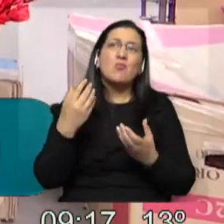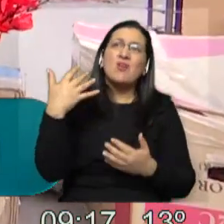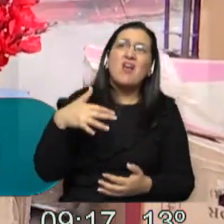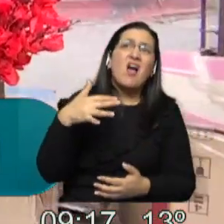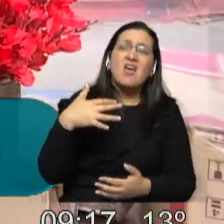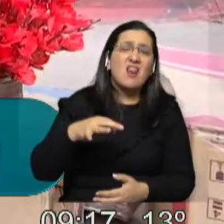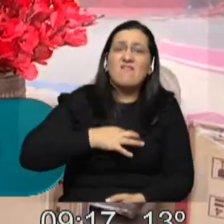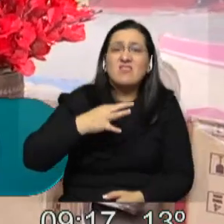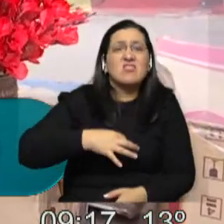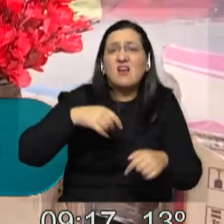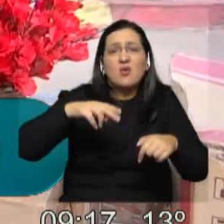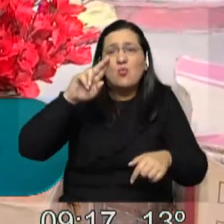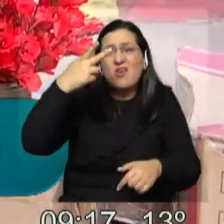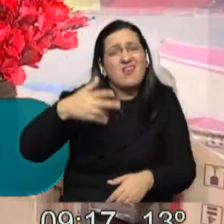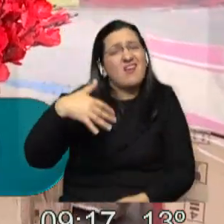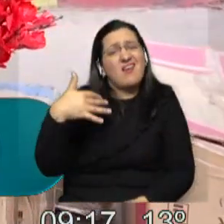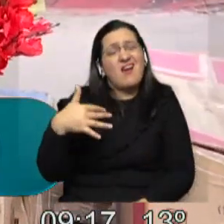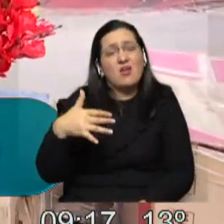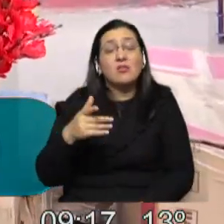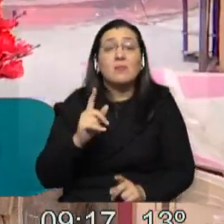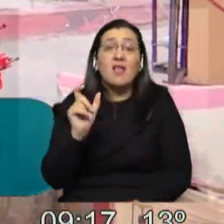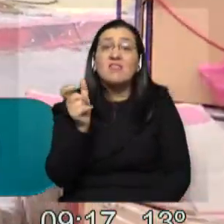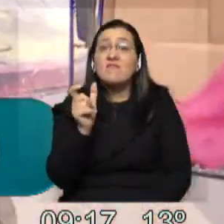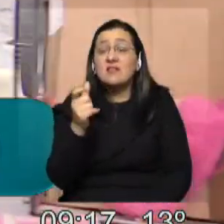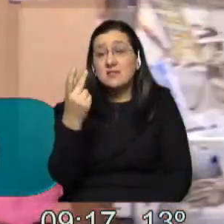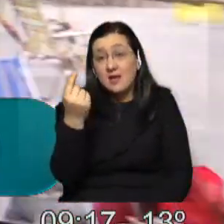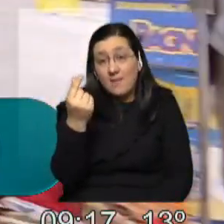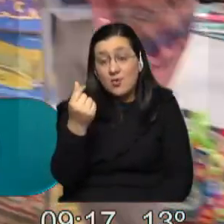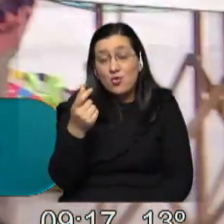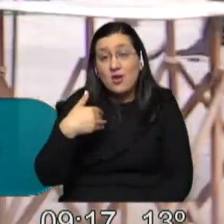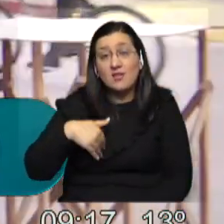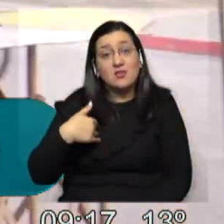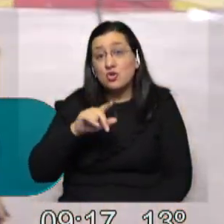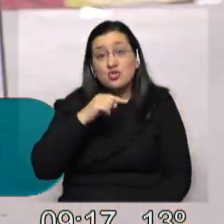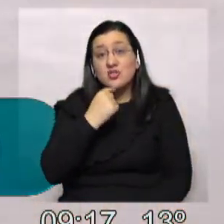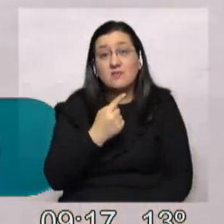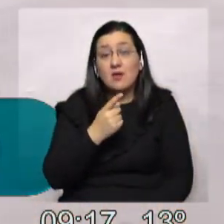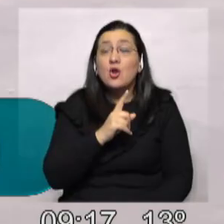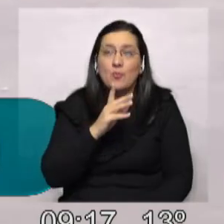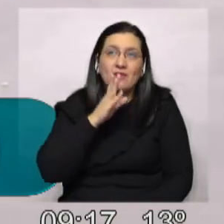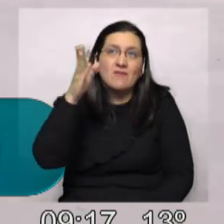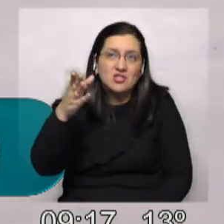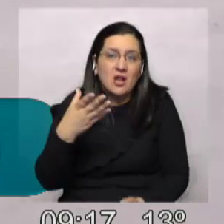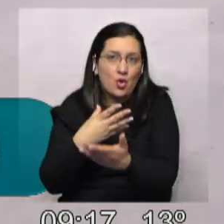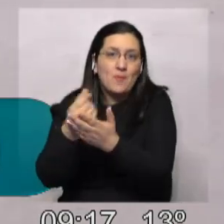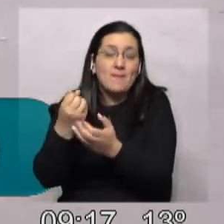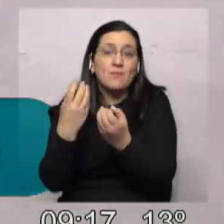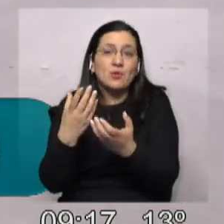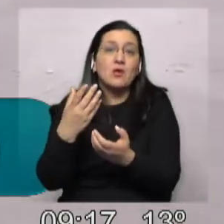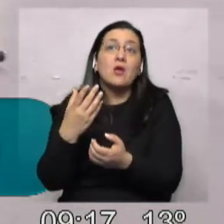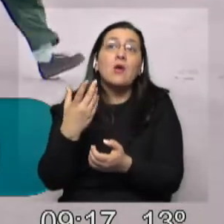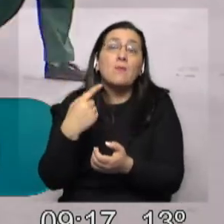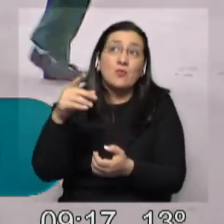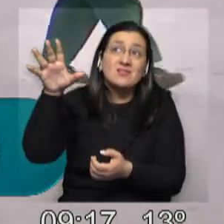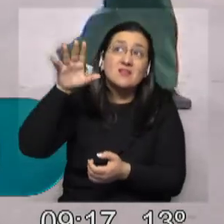elevado. La diferencia cambiaria con la Argentina no nos sirve. Porque no porque vayan a comprar allá, porque vos podés ir a comprar a 20 pesos y traer a